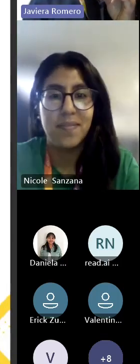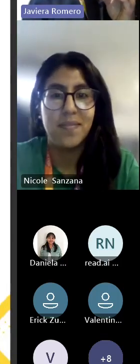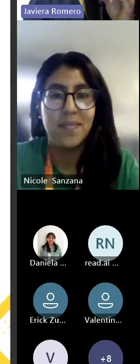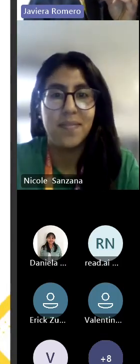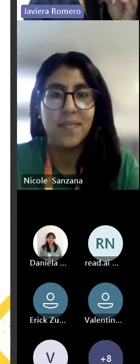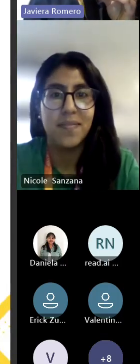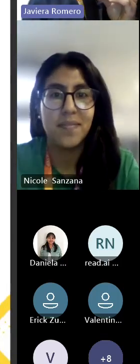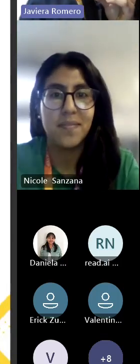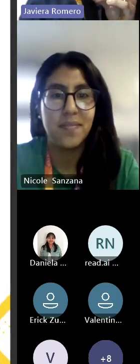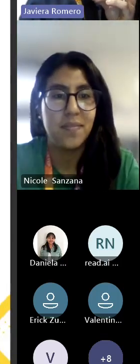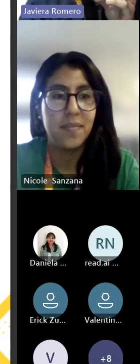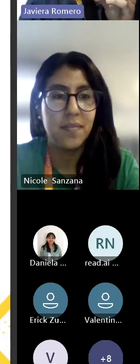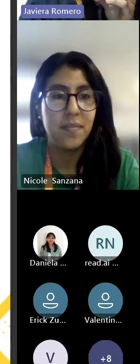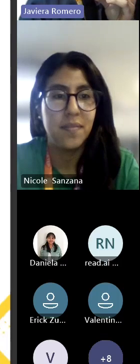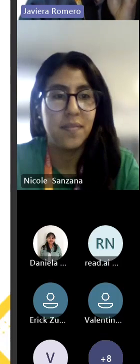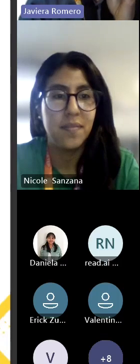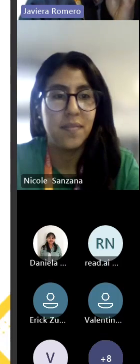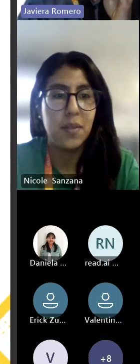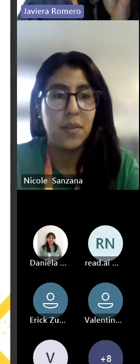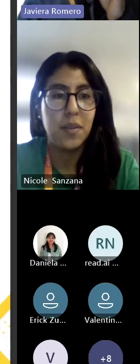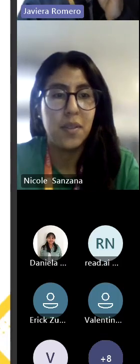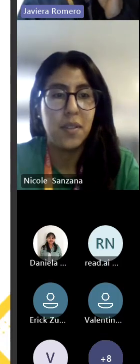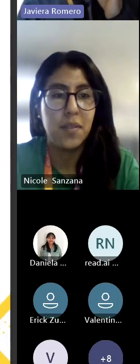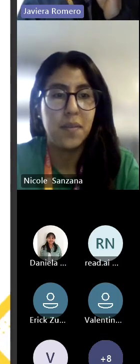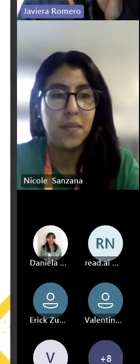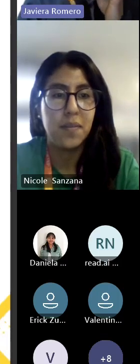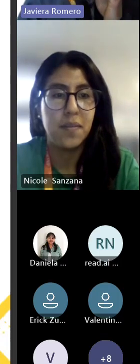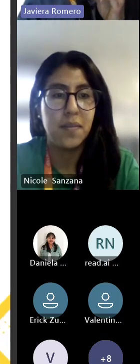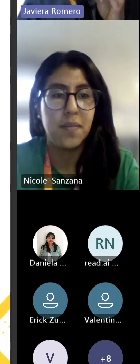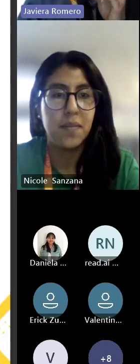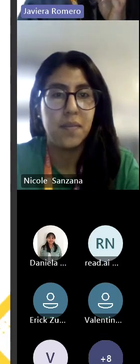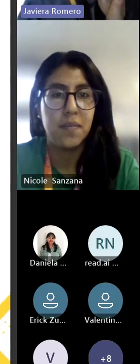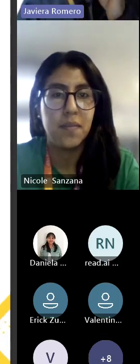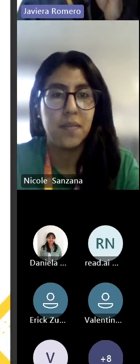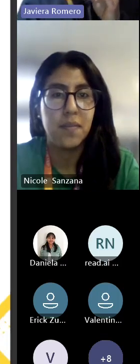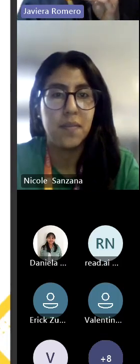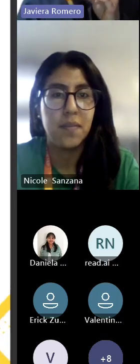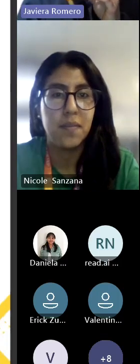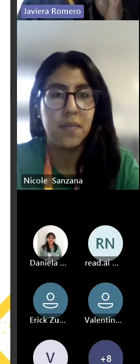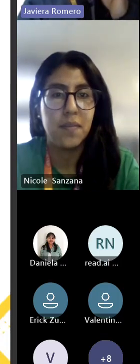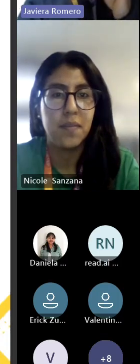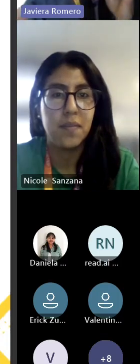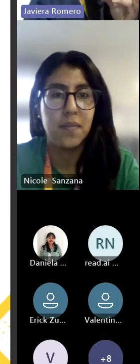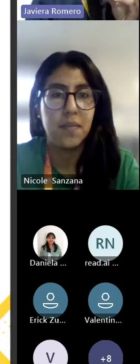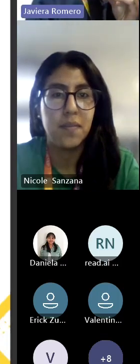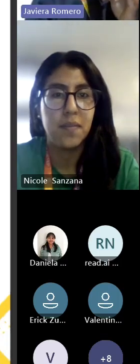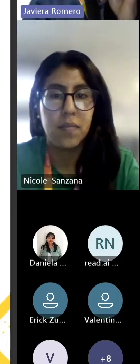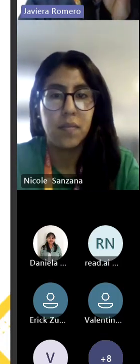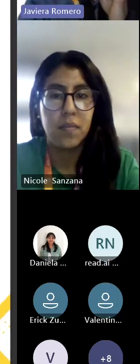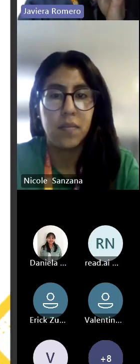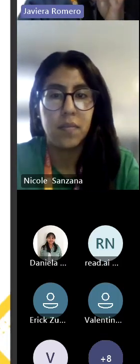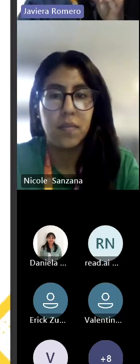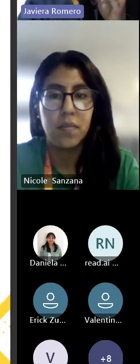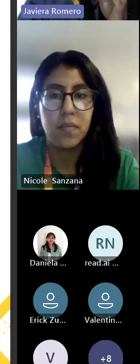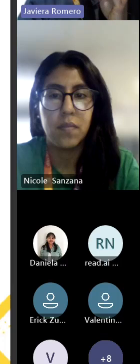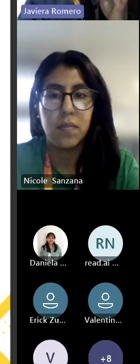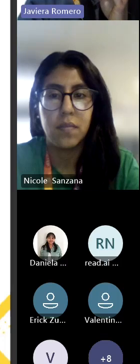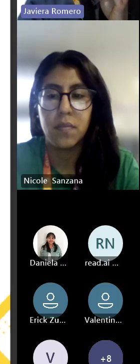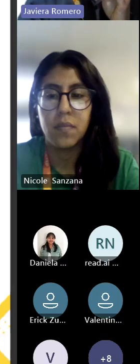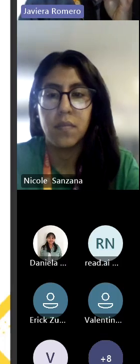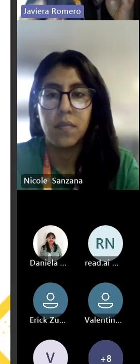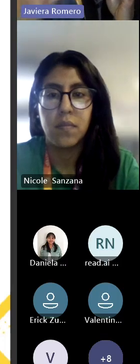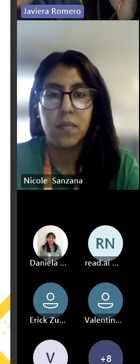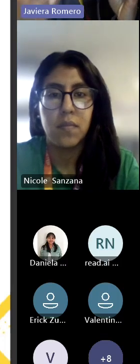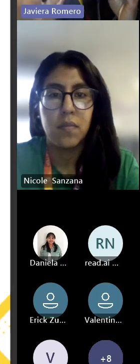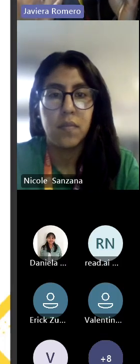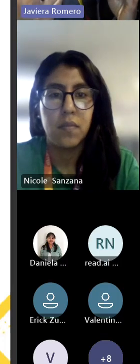de todo lo inadecuado que sucede a su alrededor, a nivel familiar, a nivel de curso, por ejemplo.